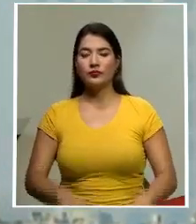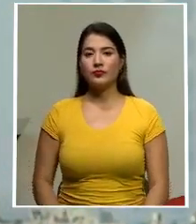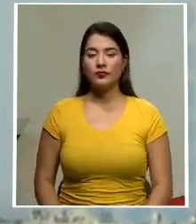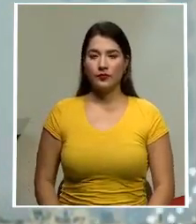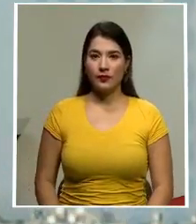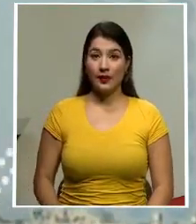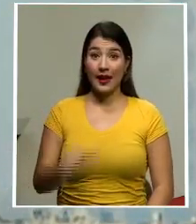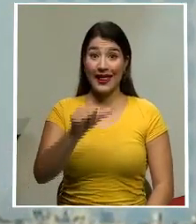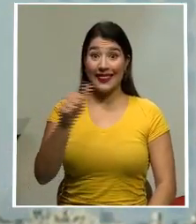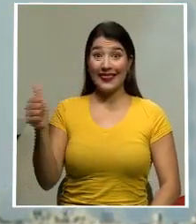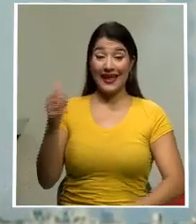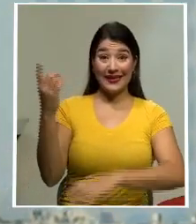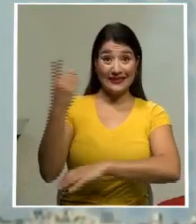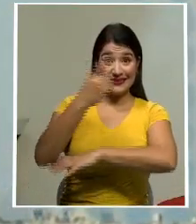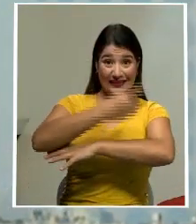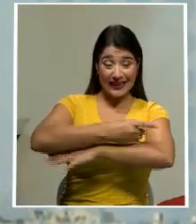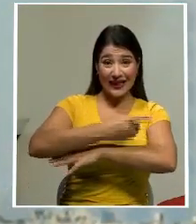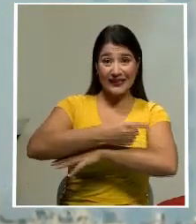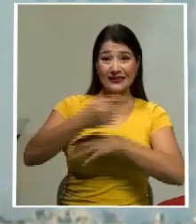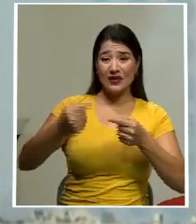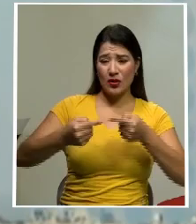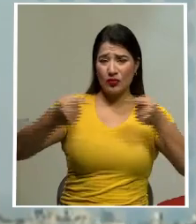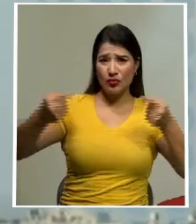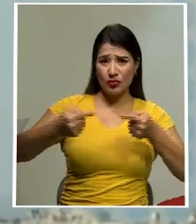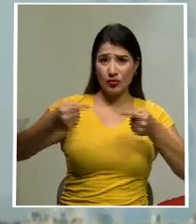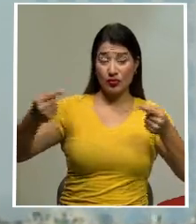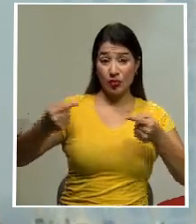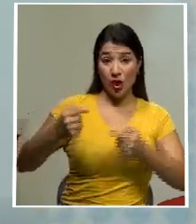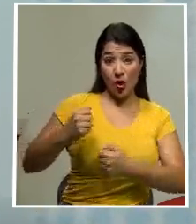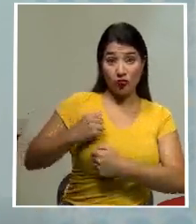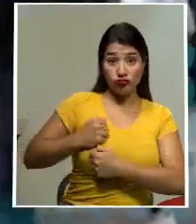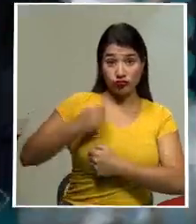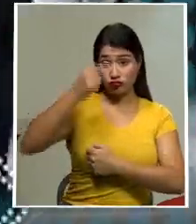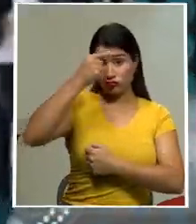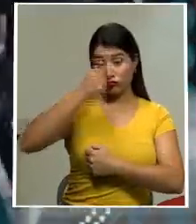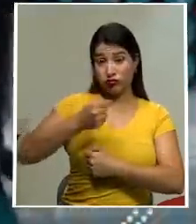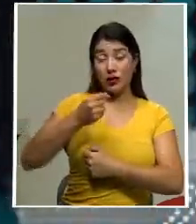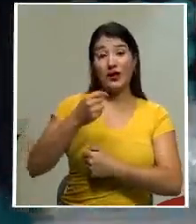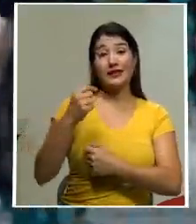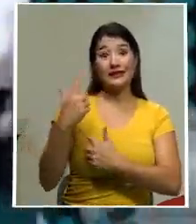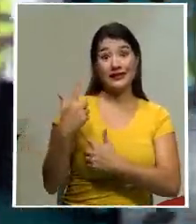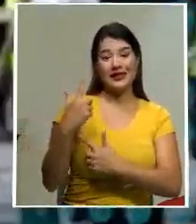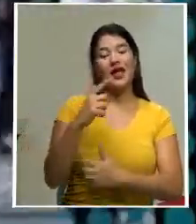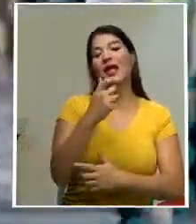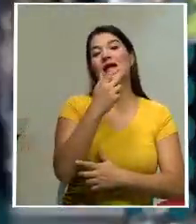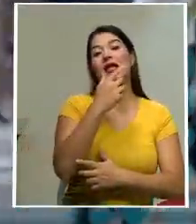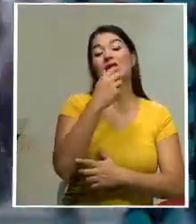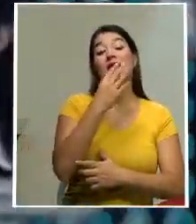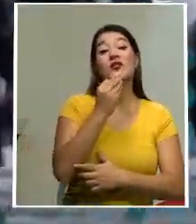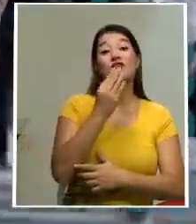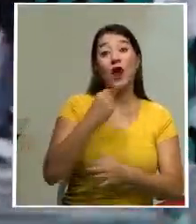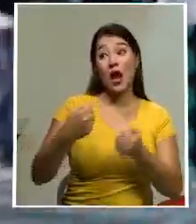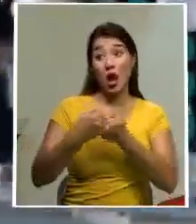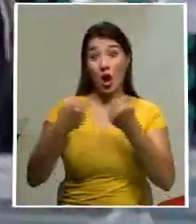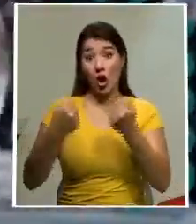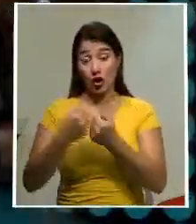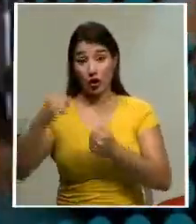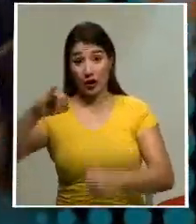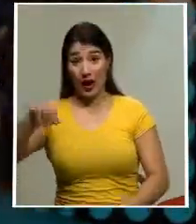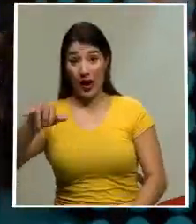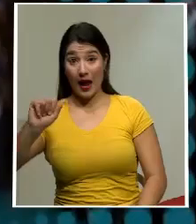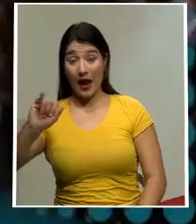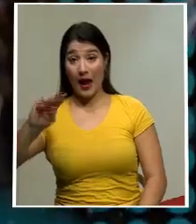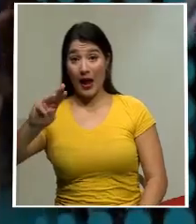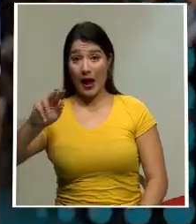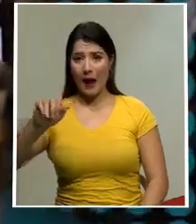Tras 10 días de crudos enfrentamientos entre el ejército de Israel y el movimiento islámico Hamas, el primer ministro israelí asegura que